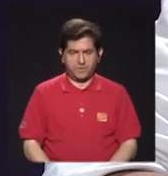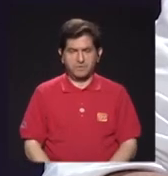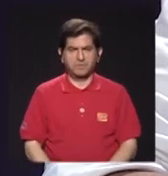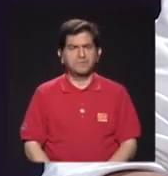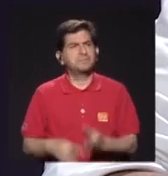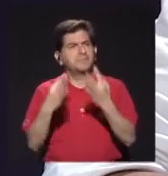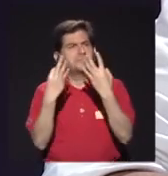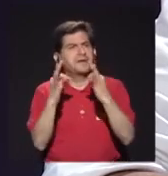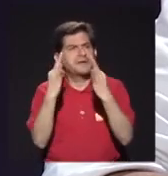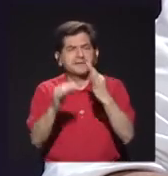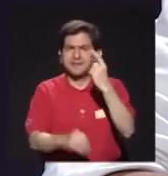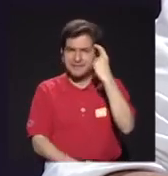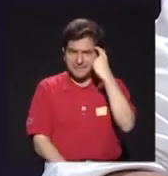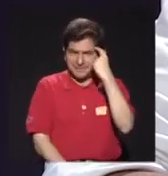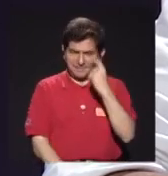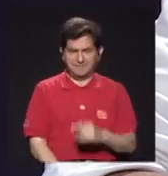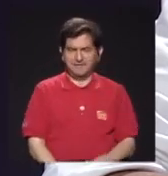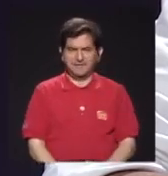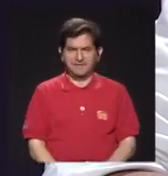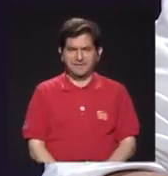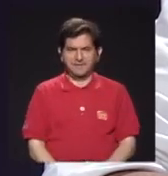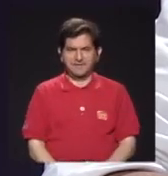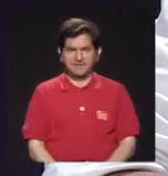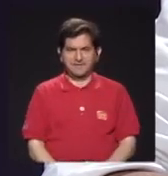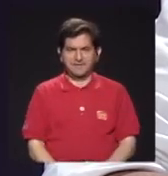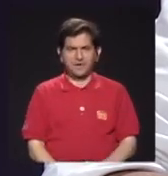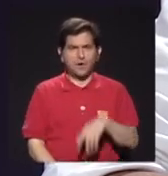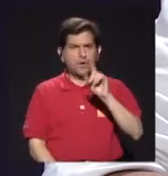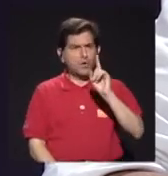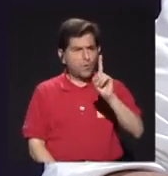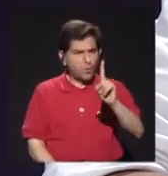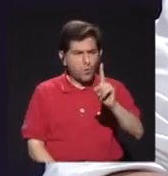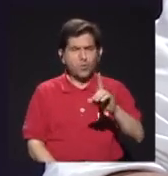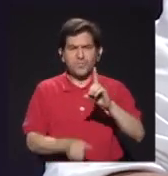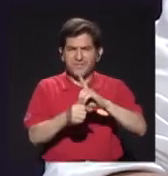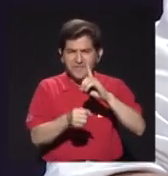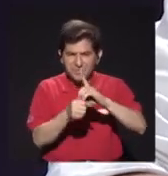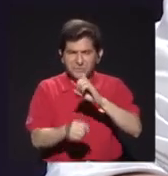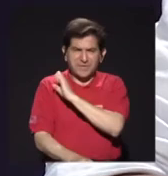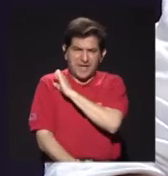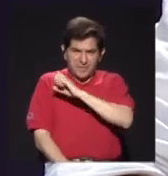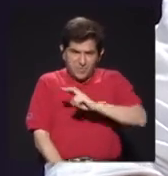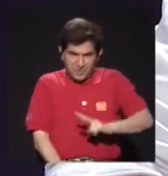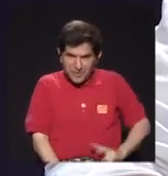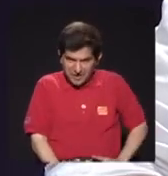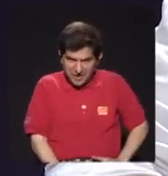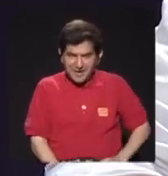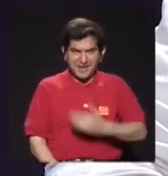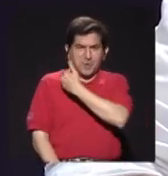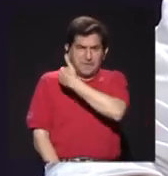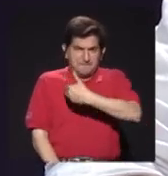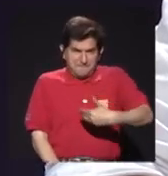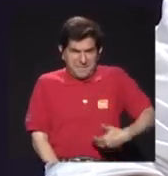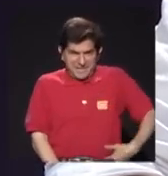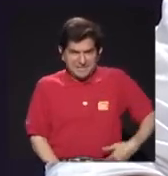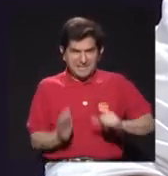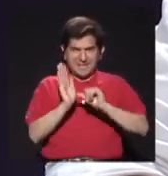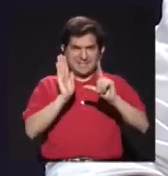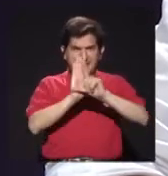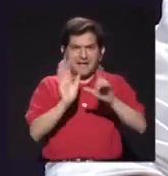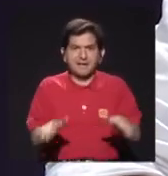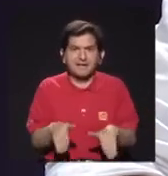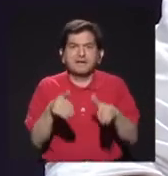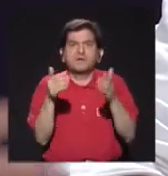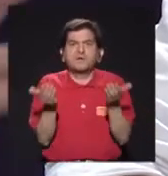decir bueno cómo es que llega llega un diputado evangélico a la presidencia de la asamblea